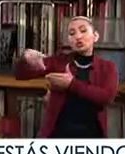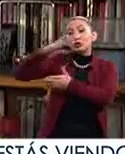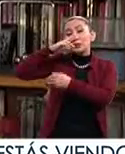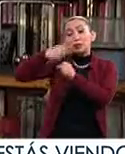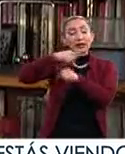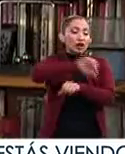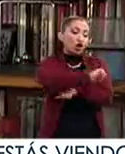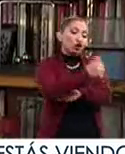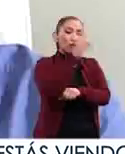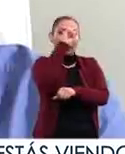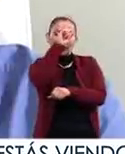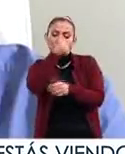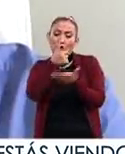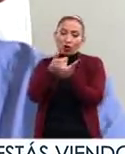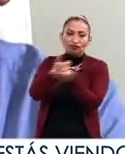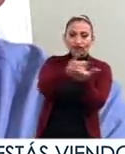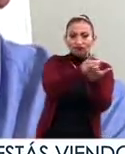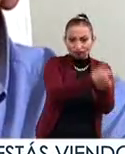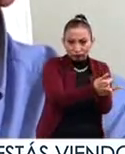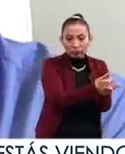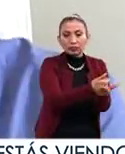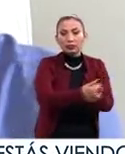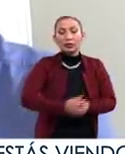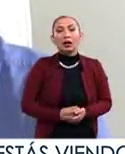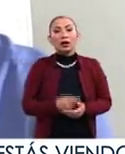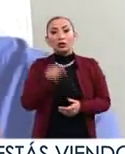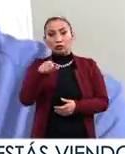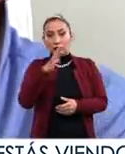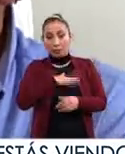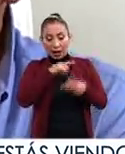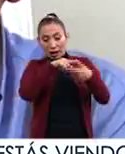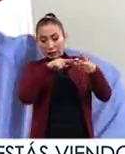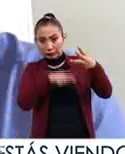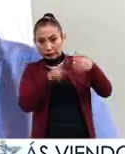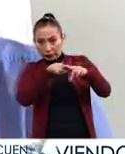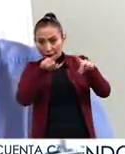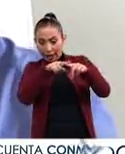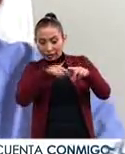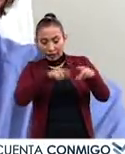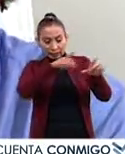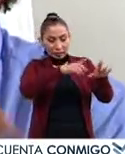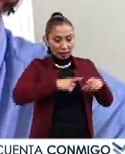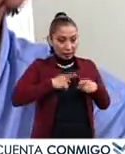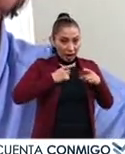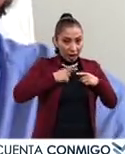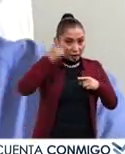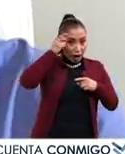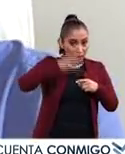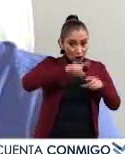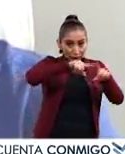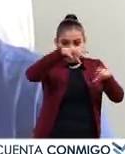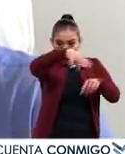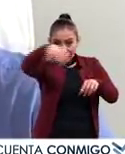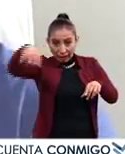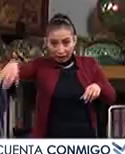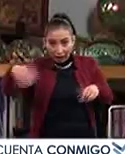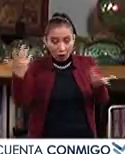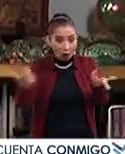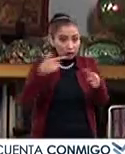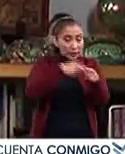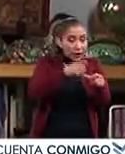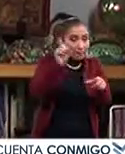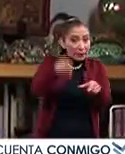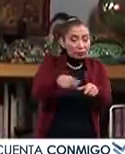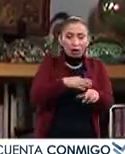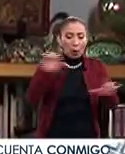más los asesores que necesitemos. ¿Vas a tener, digamos, varias direcciones? ¿Vas a tener nuevas direcciones? No, vamos a tener las que